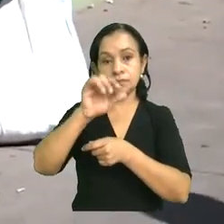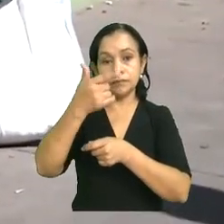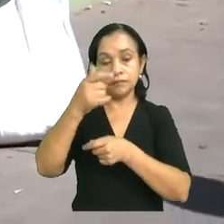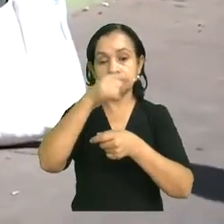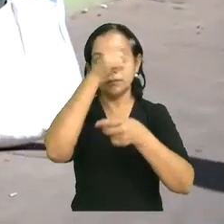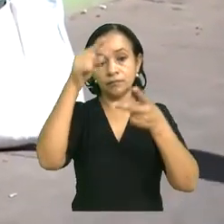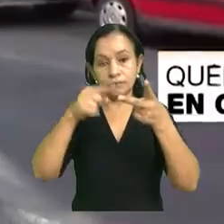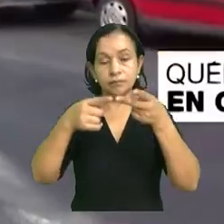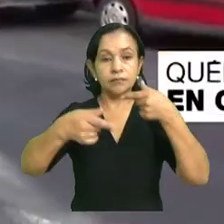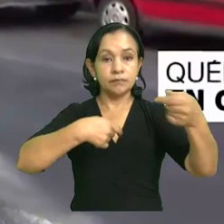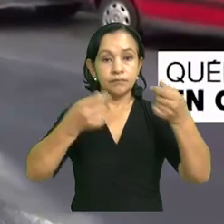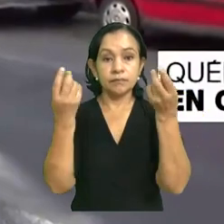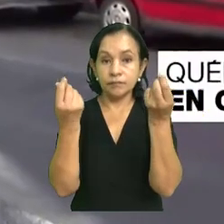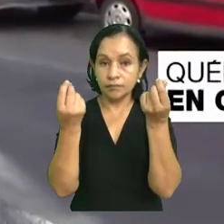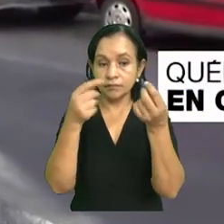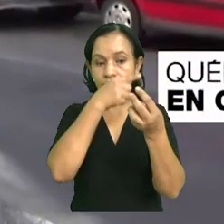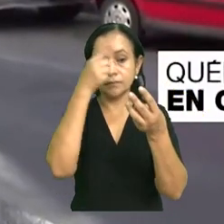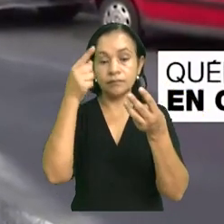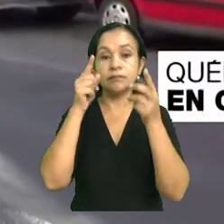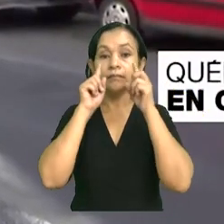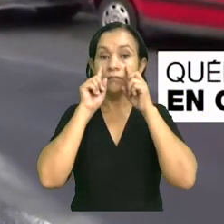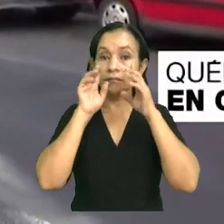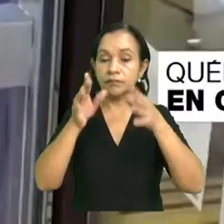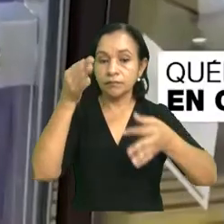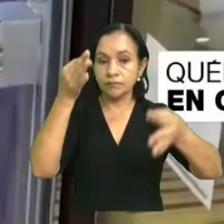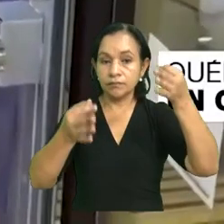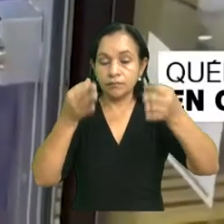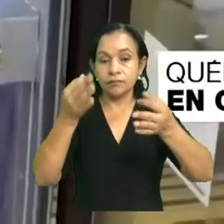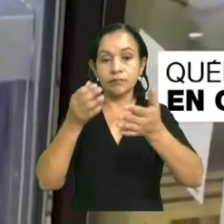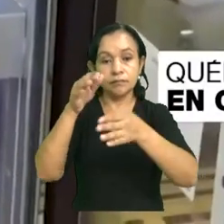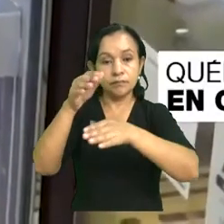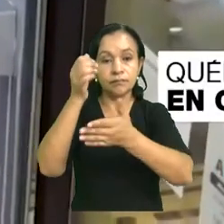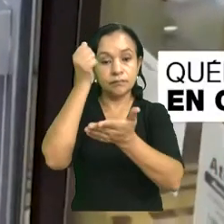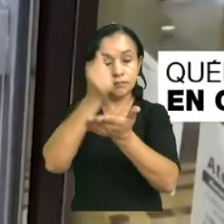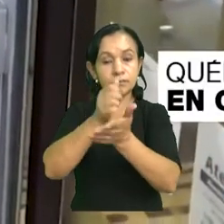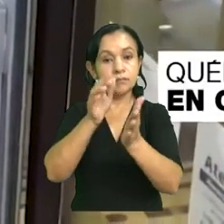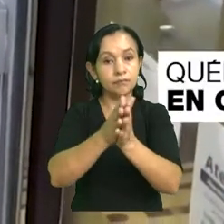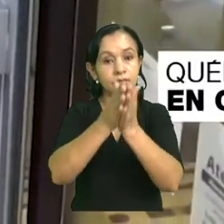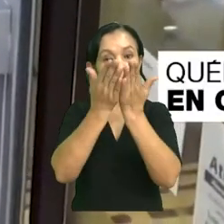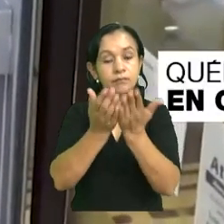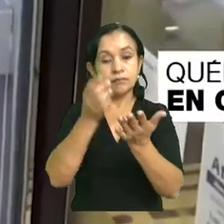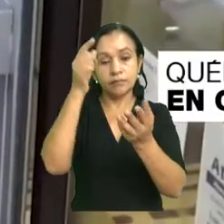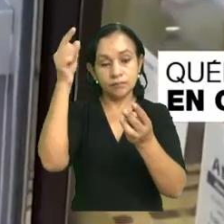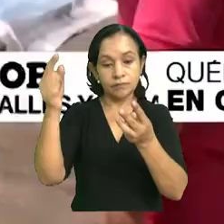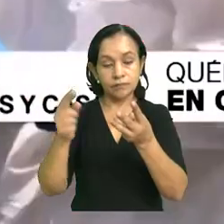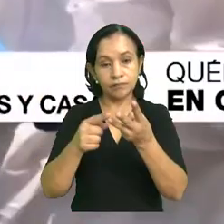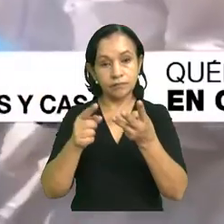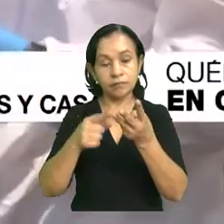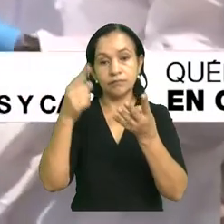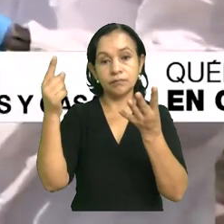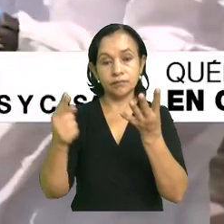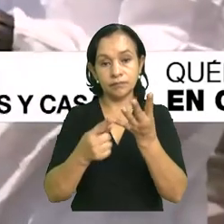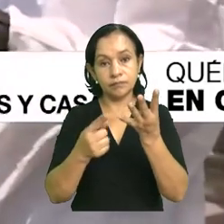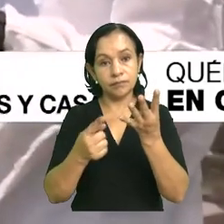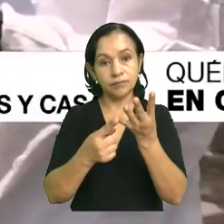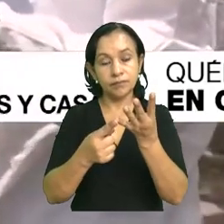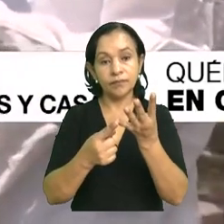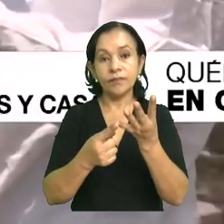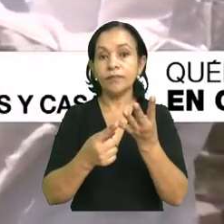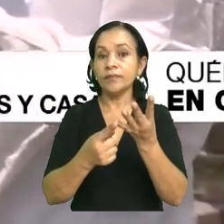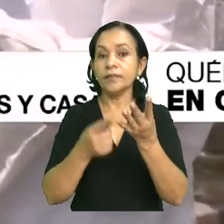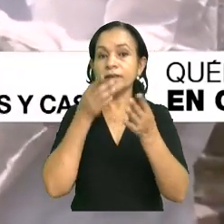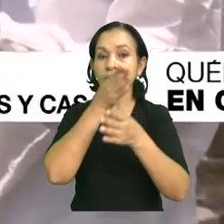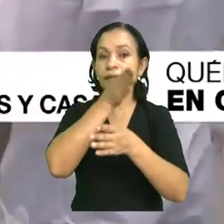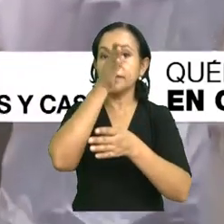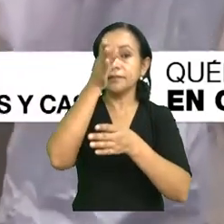respecto al comercio y finanzas. La seguridad, justicia y migración son el tercer eje de trabajo. Le siguen como cuarto punto la